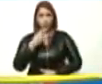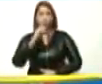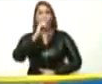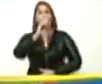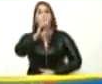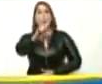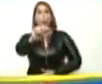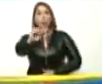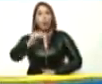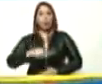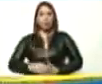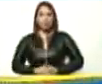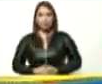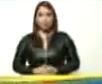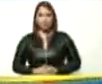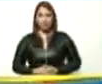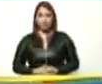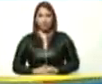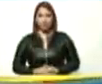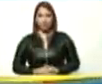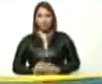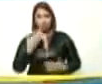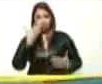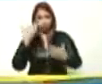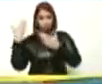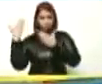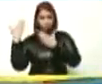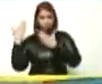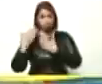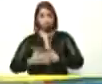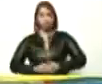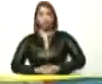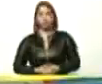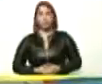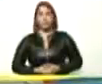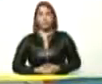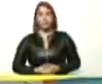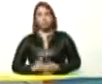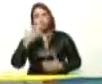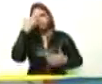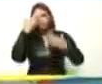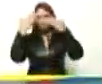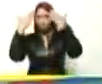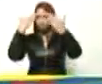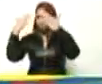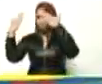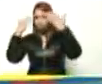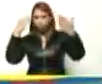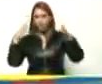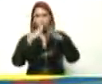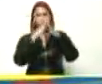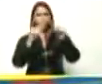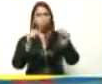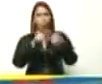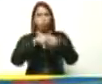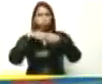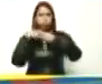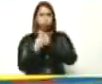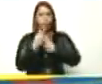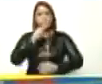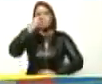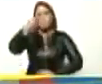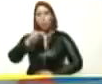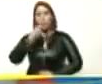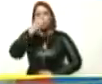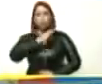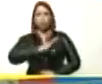Auténtica, Roque Luis Reyes, mi saludo pues a todo el gran polo patriótico en lo político, en